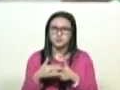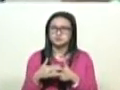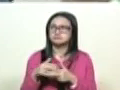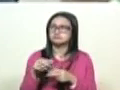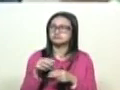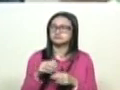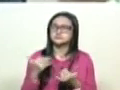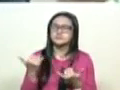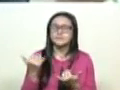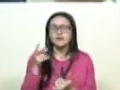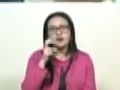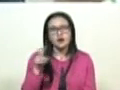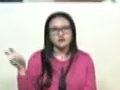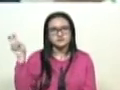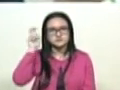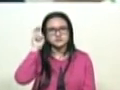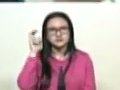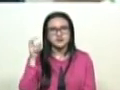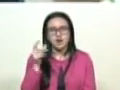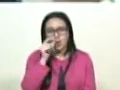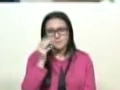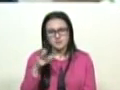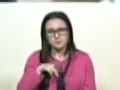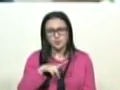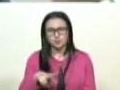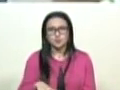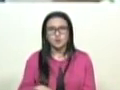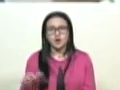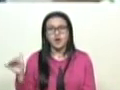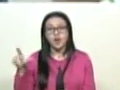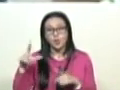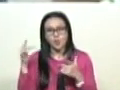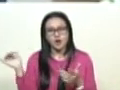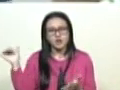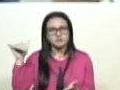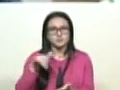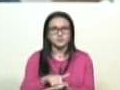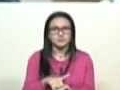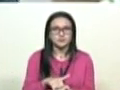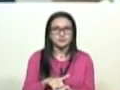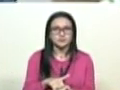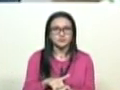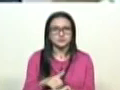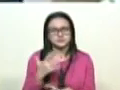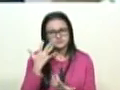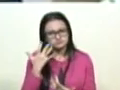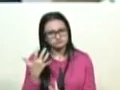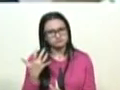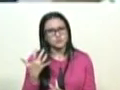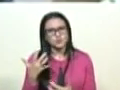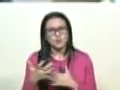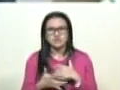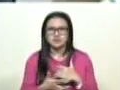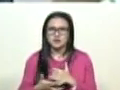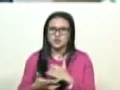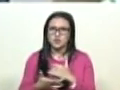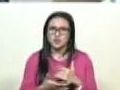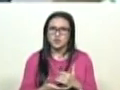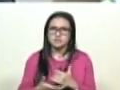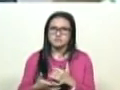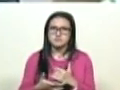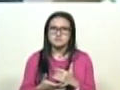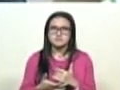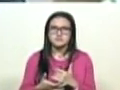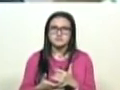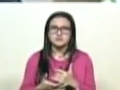el canciller Augusto Santos Silva en el puerto de La Guaira viendo la tecnología que se ha instalado, uno de los